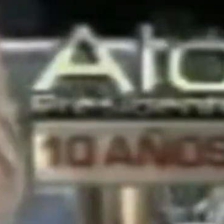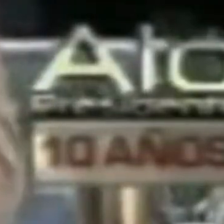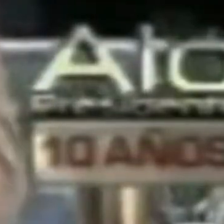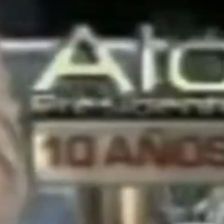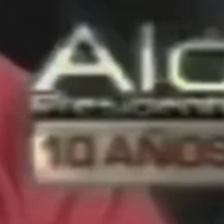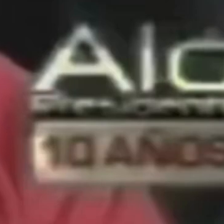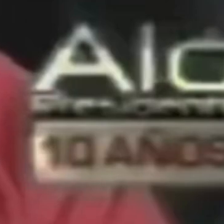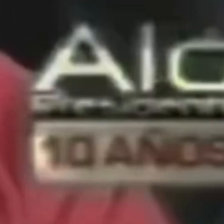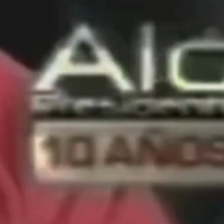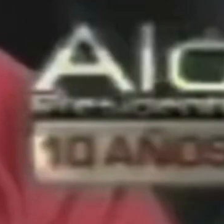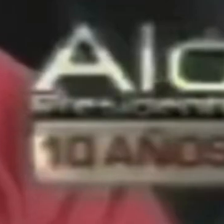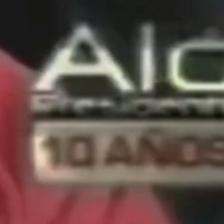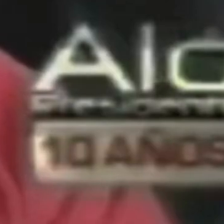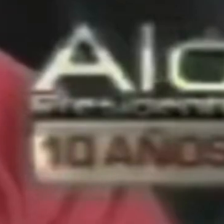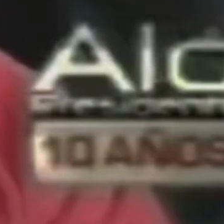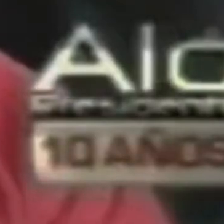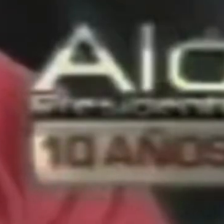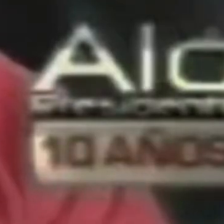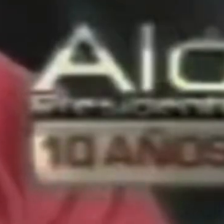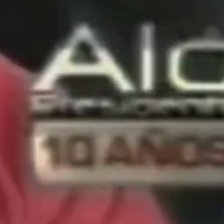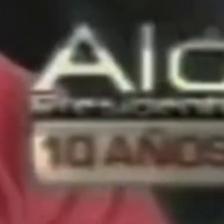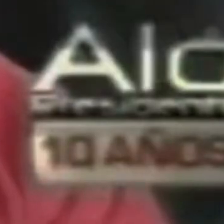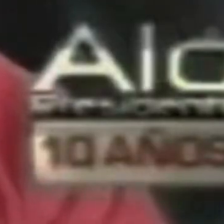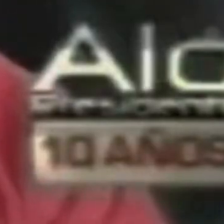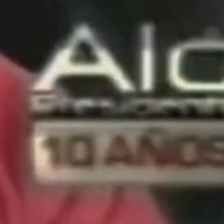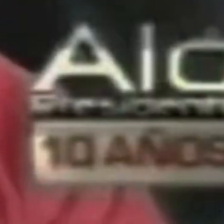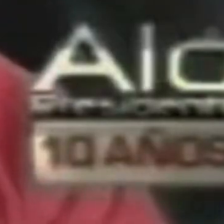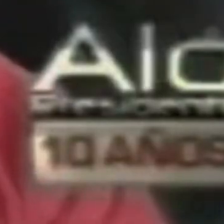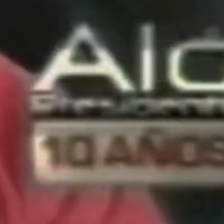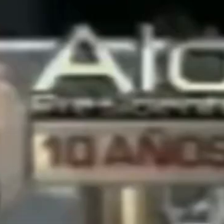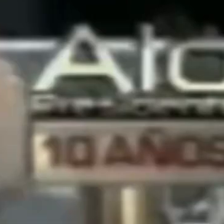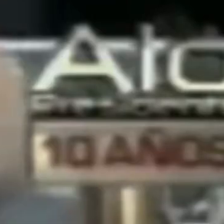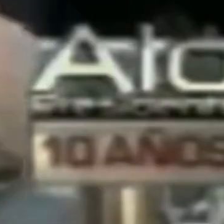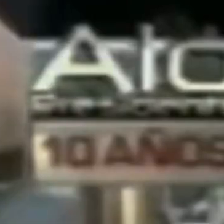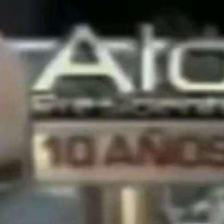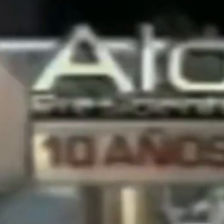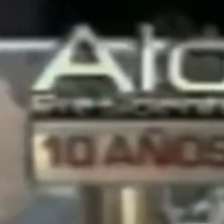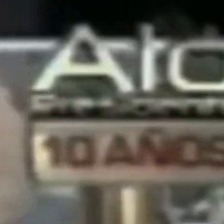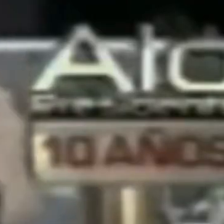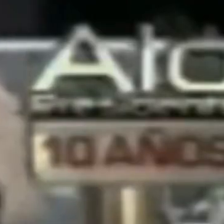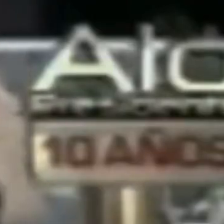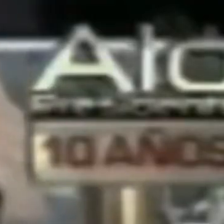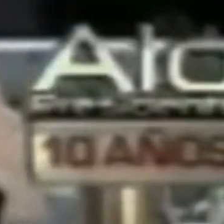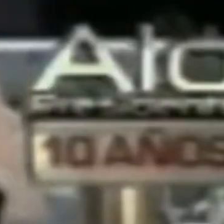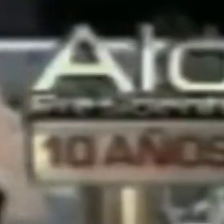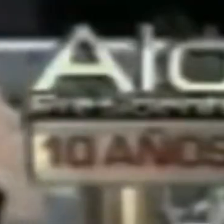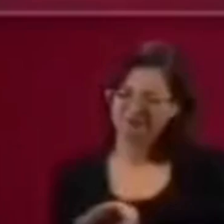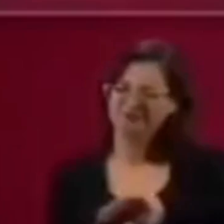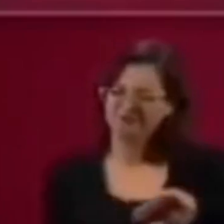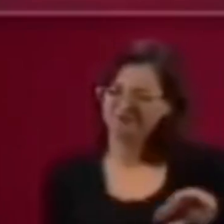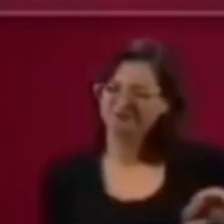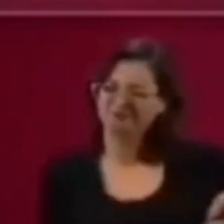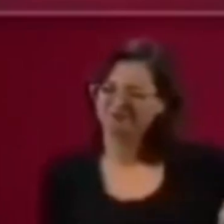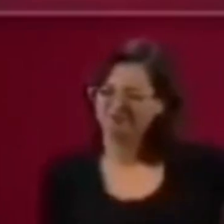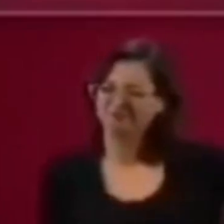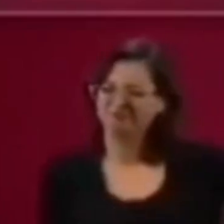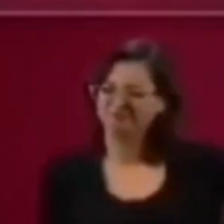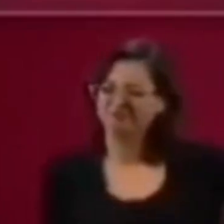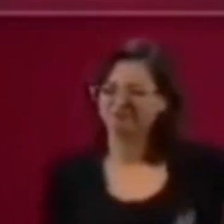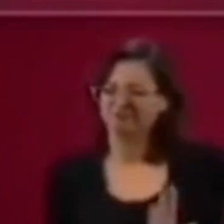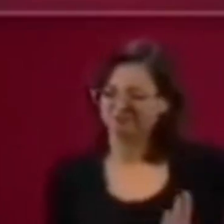estamos por crear un nuevo método para medir el Producto Nacional, el Producto Humano, Producto Social. Hay que